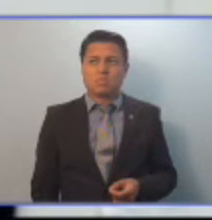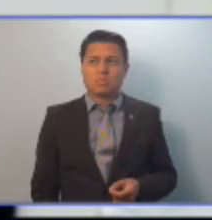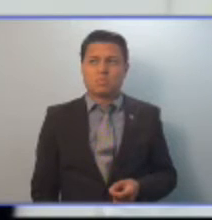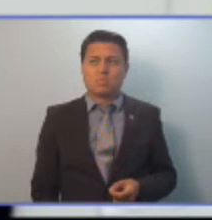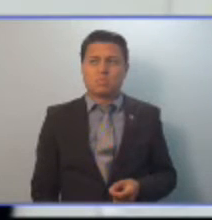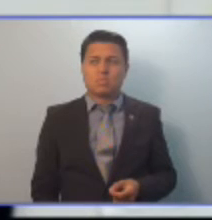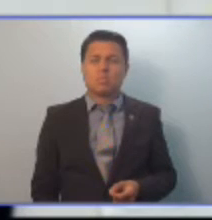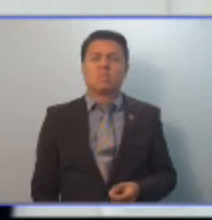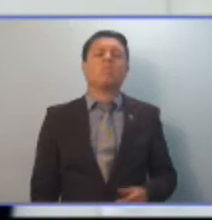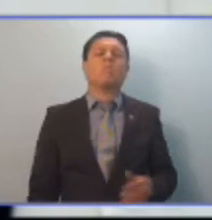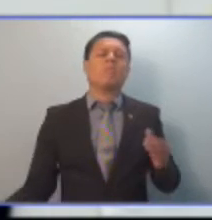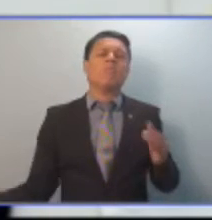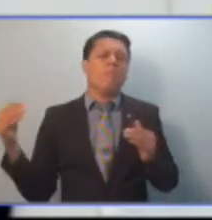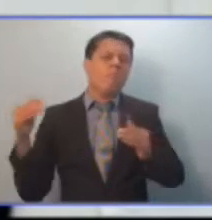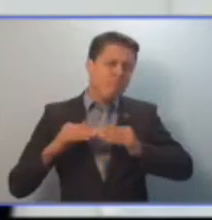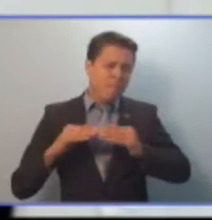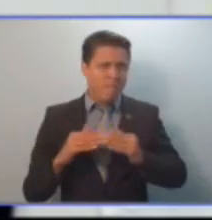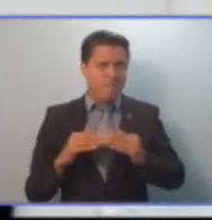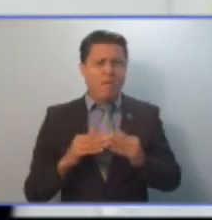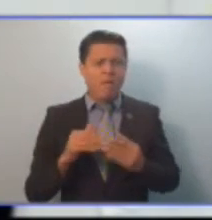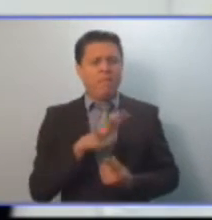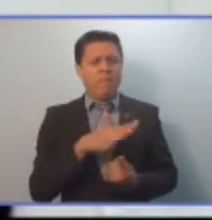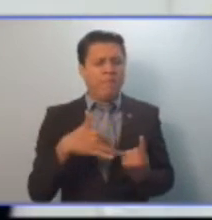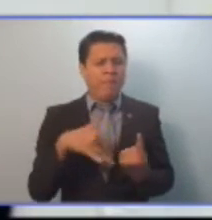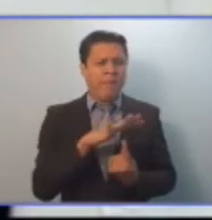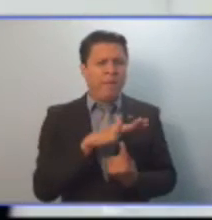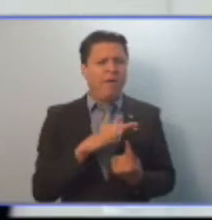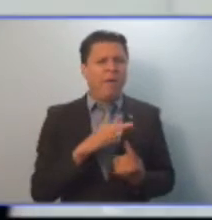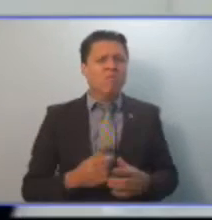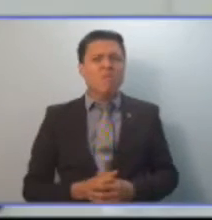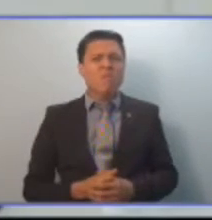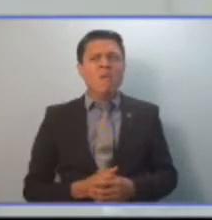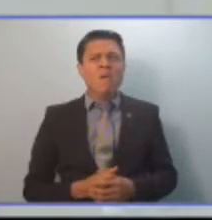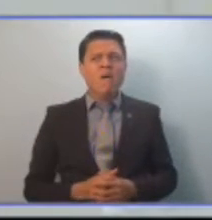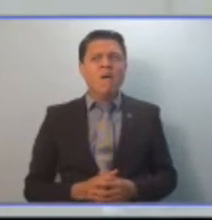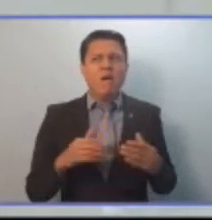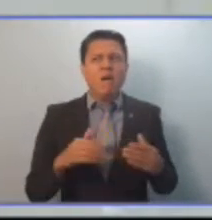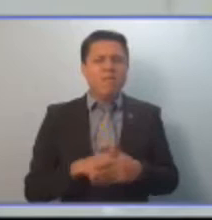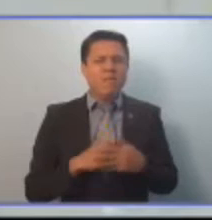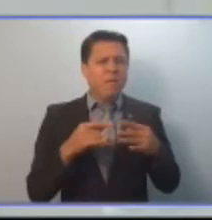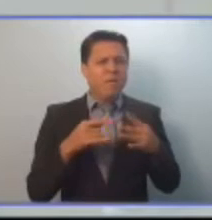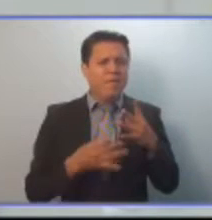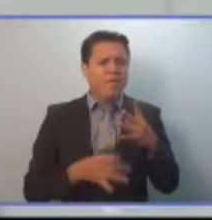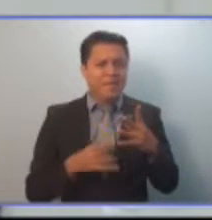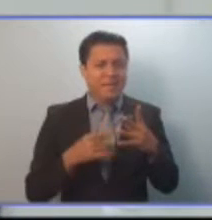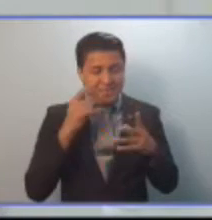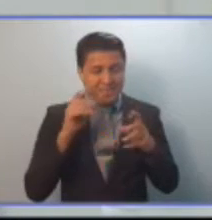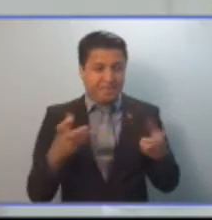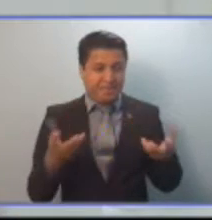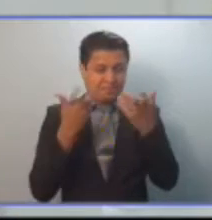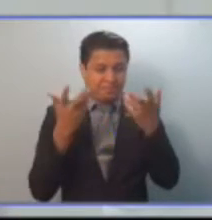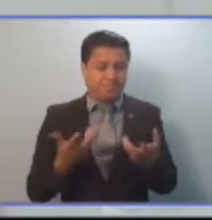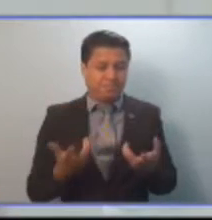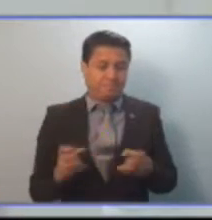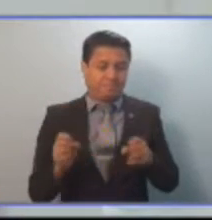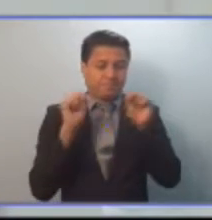Existe además una situación de que no hay una ley de investigación